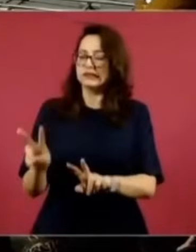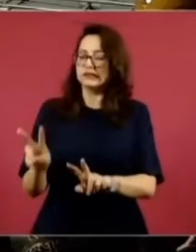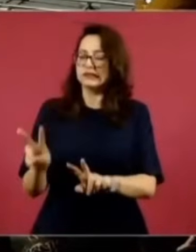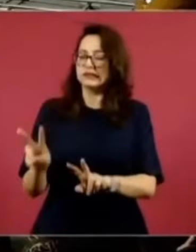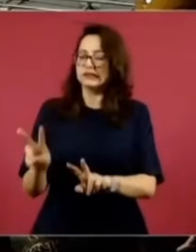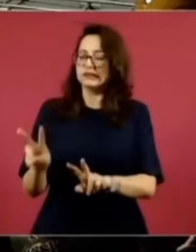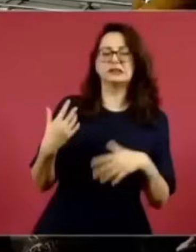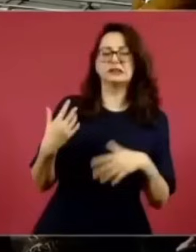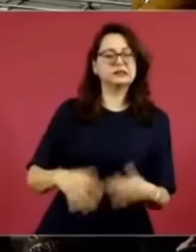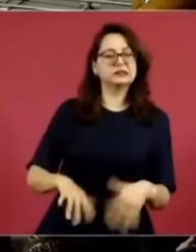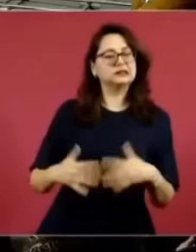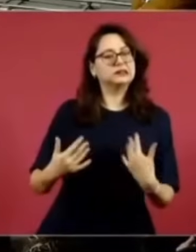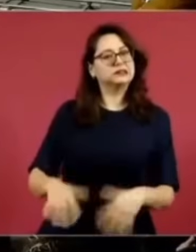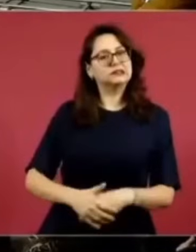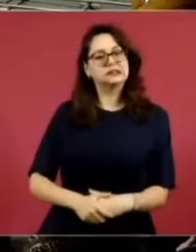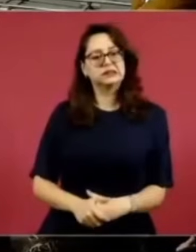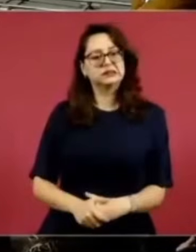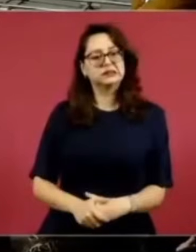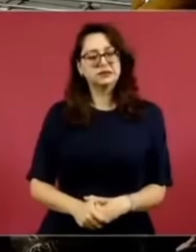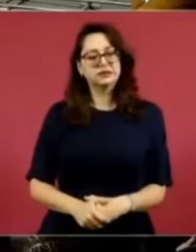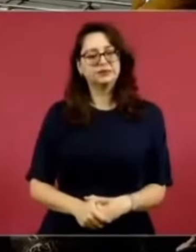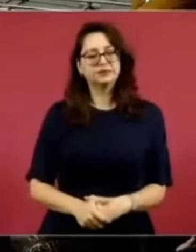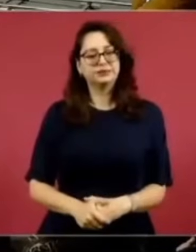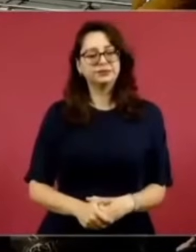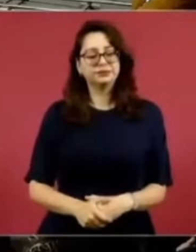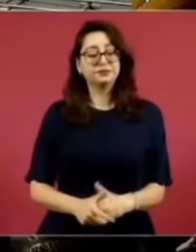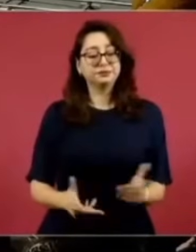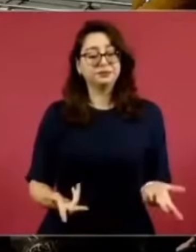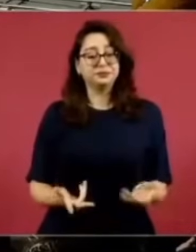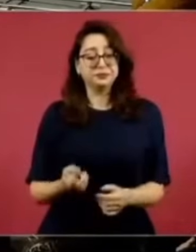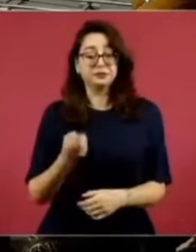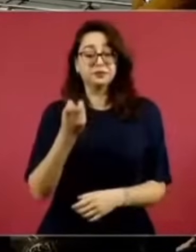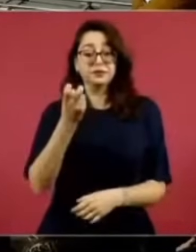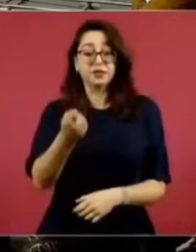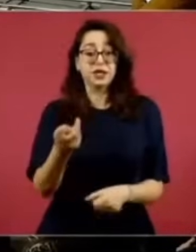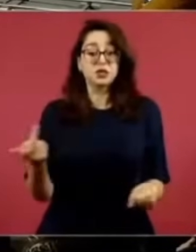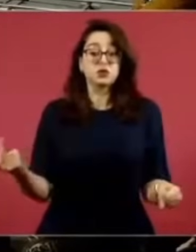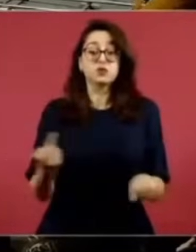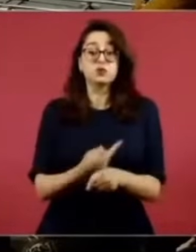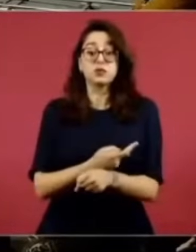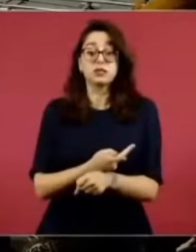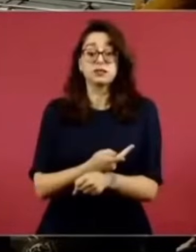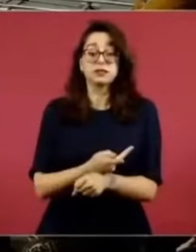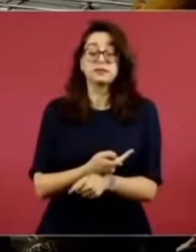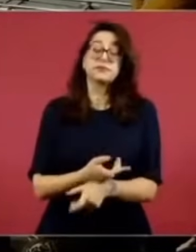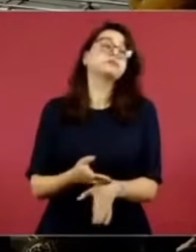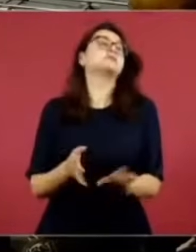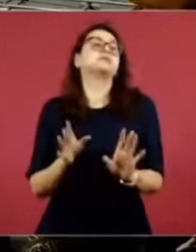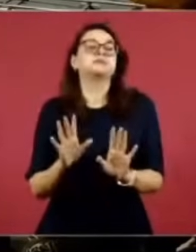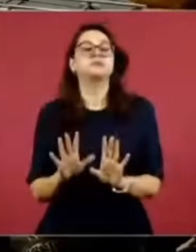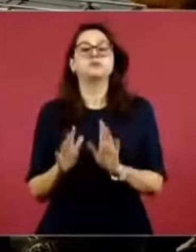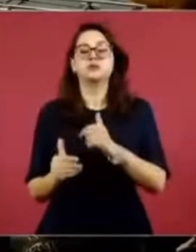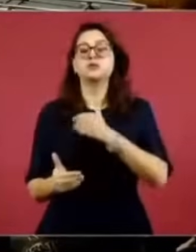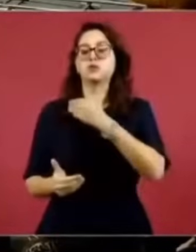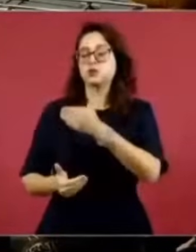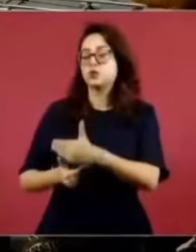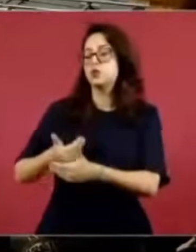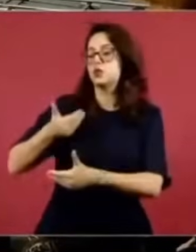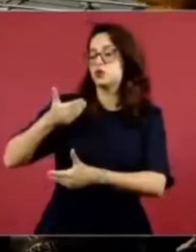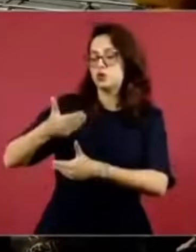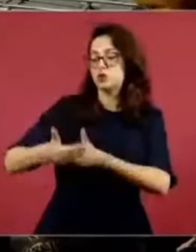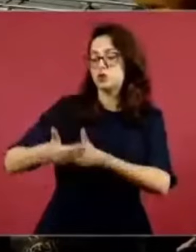Entonces, eso es lo que está sucediendo pero es un proceso.